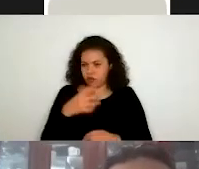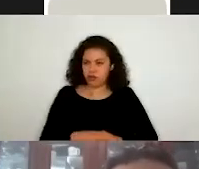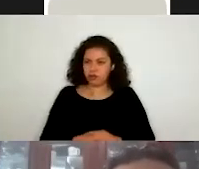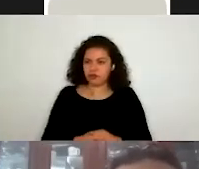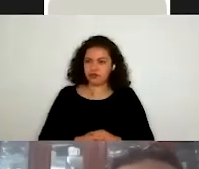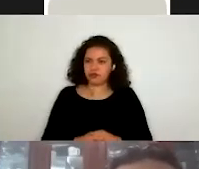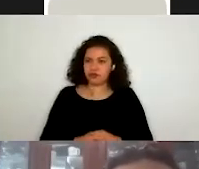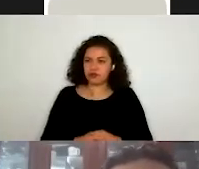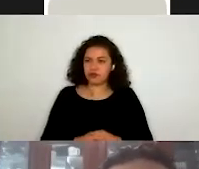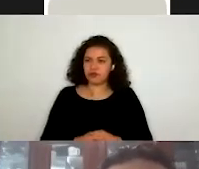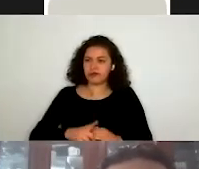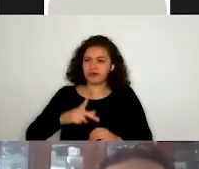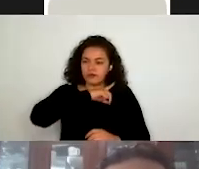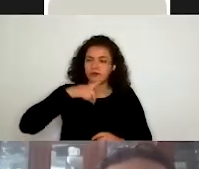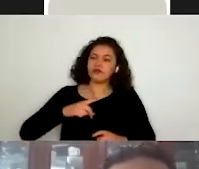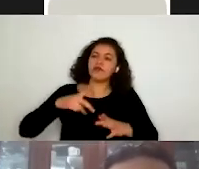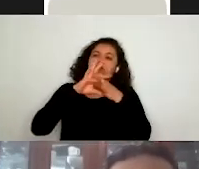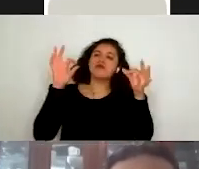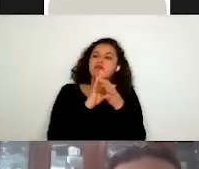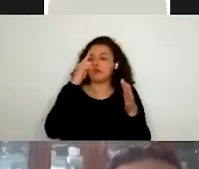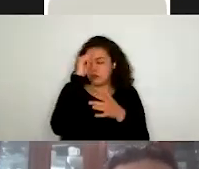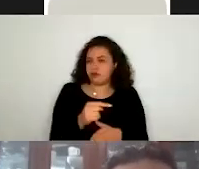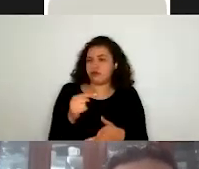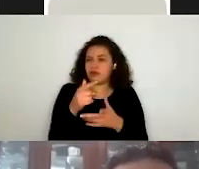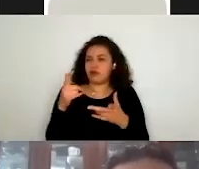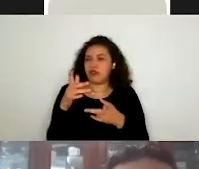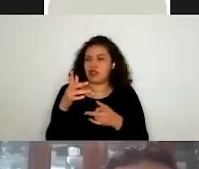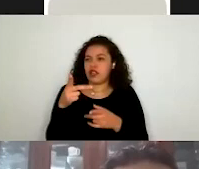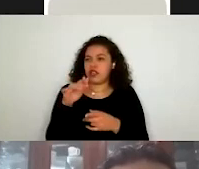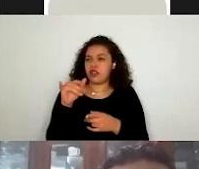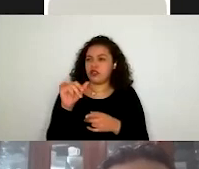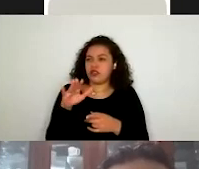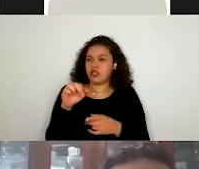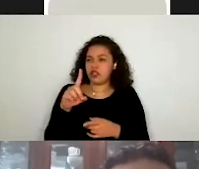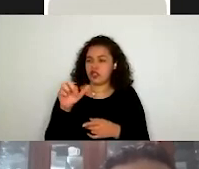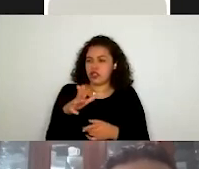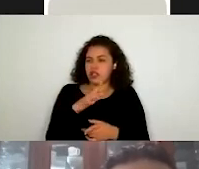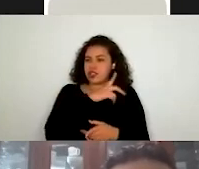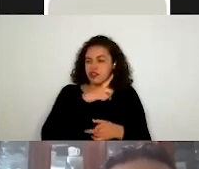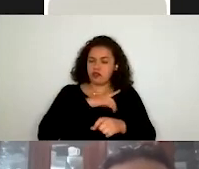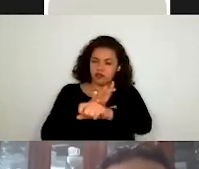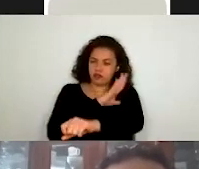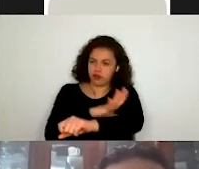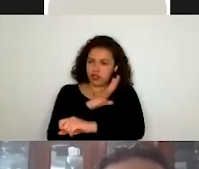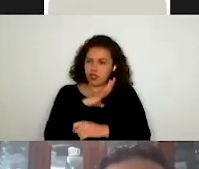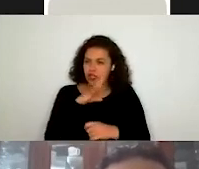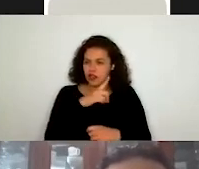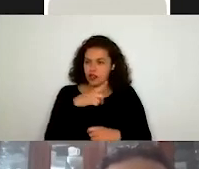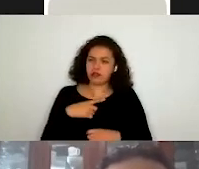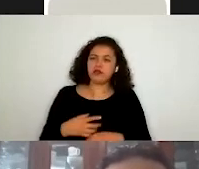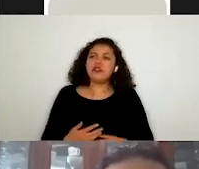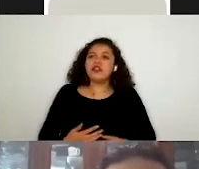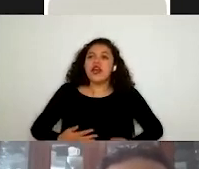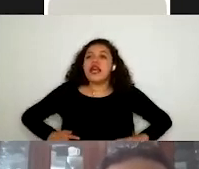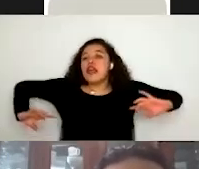Hay que describir las instalaciones hidrosanitarias. Hay que describir las instalaciones eléctricas. Y en el caso